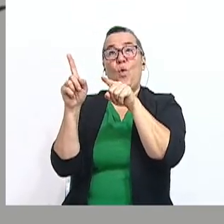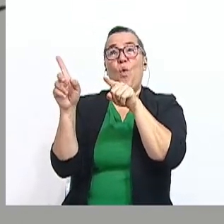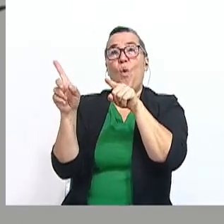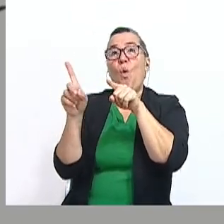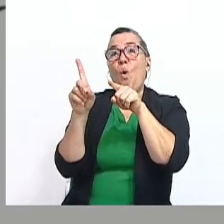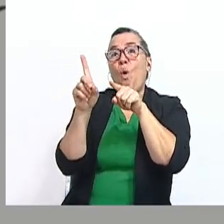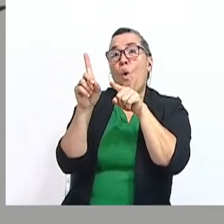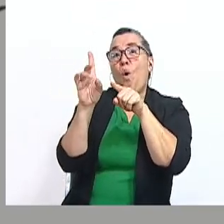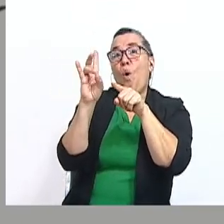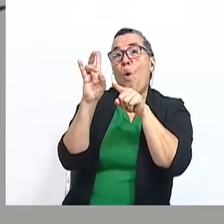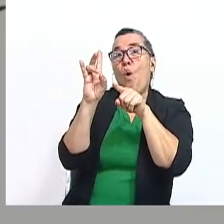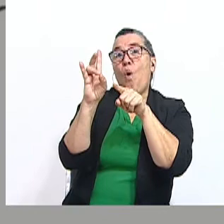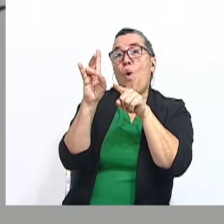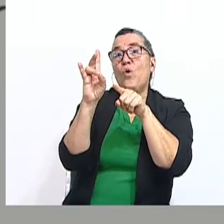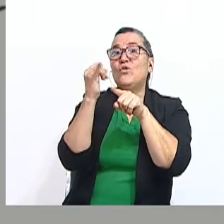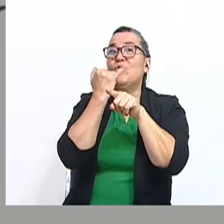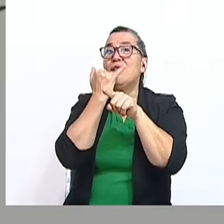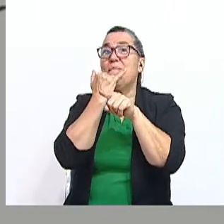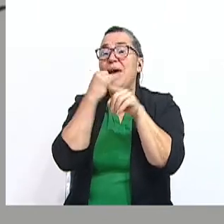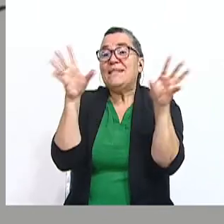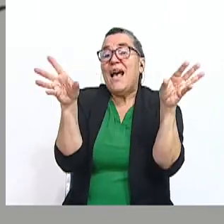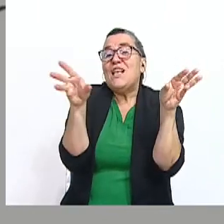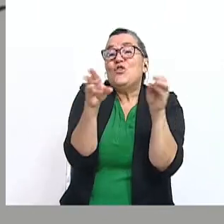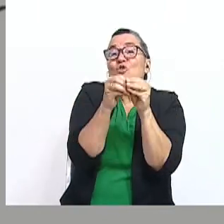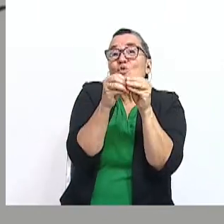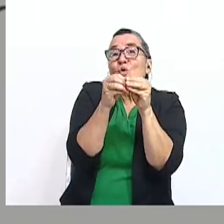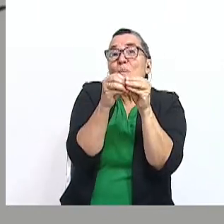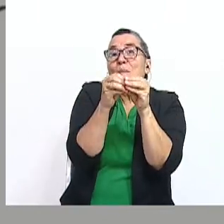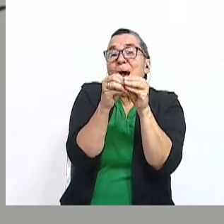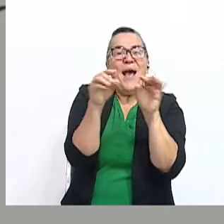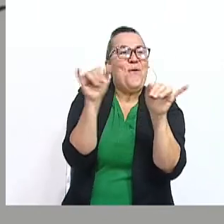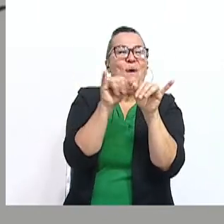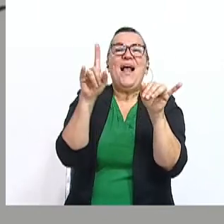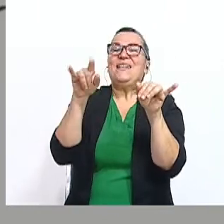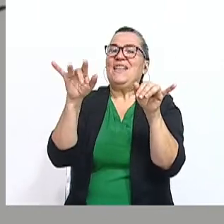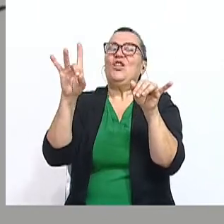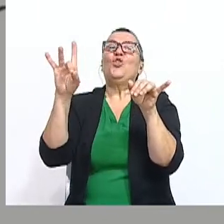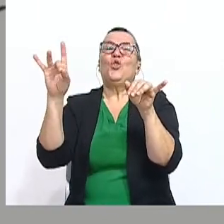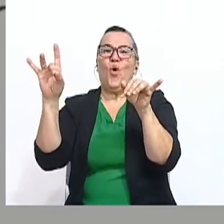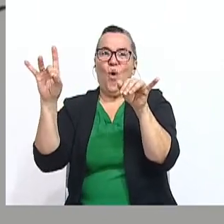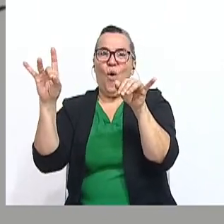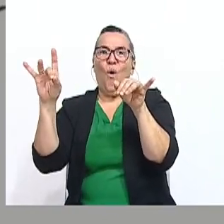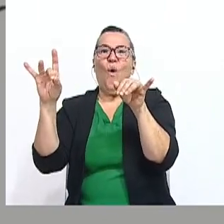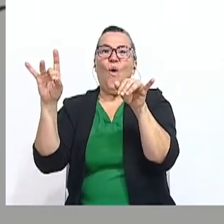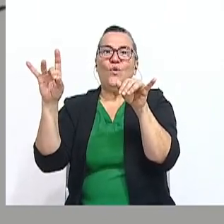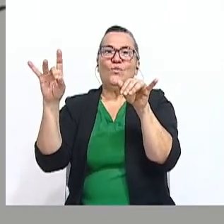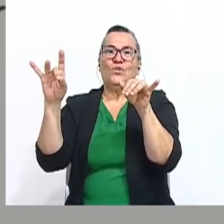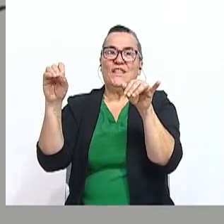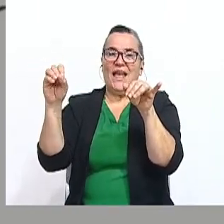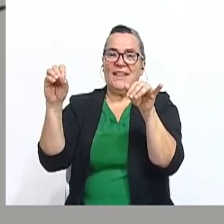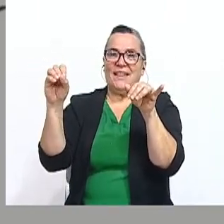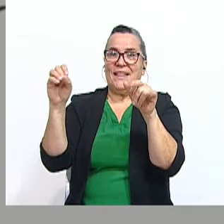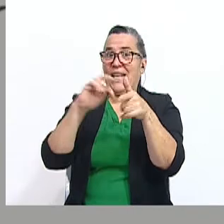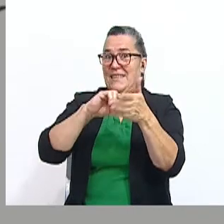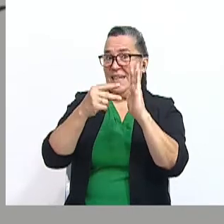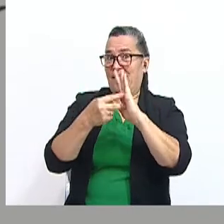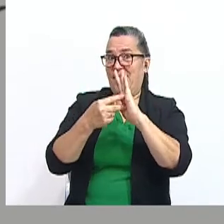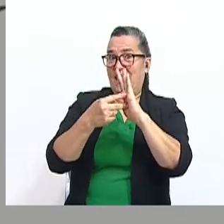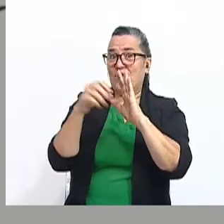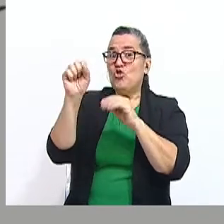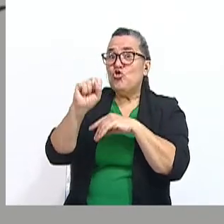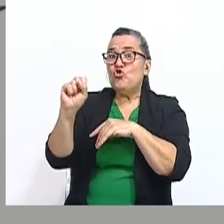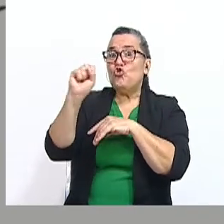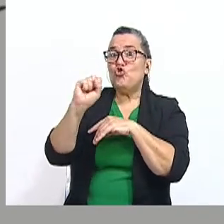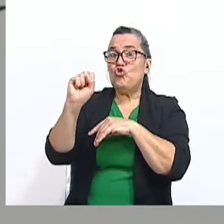el ángulo 8. ¿Y qué pasa otra vez? Muy bien, suman 180. Entonces,